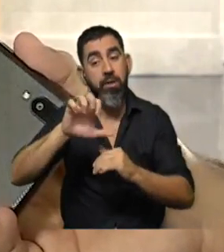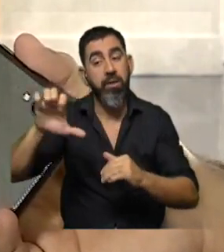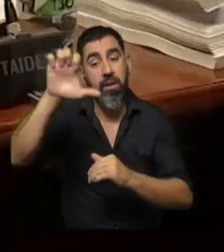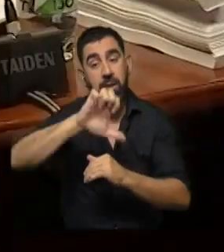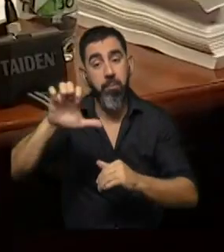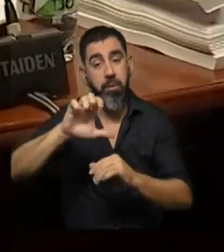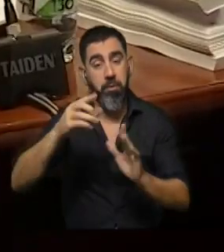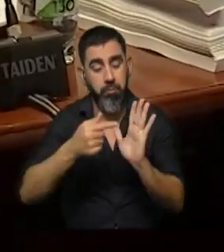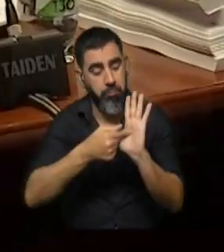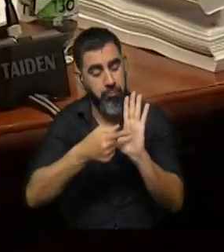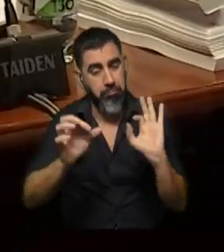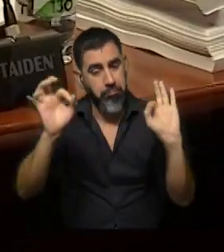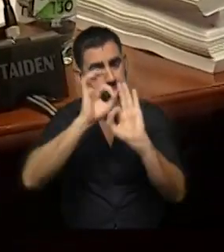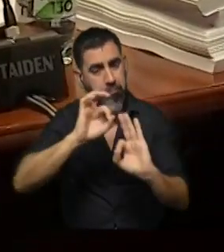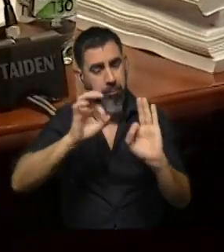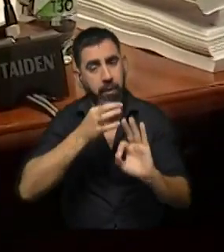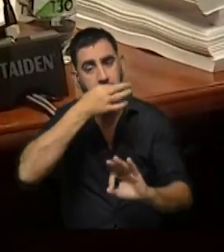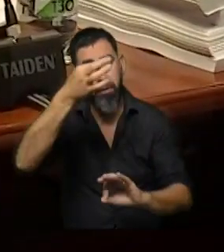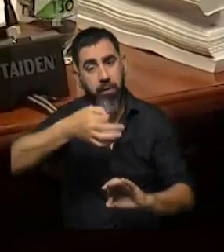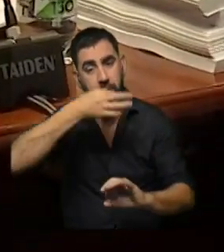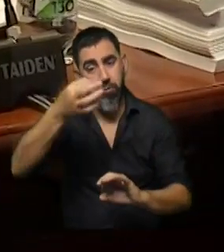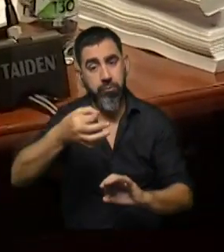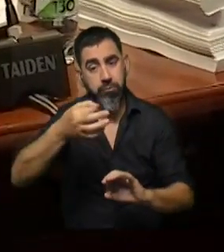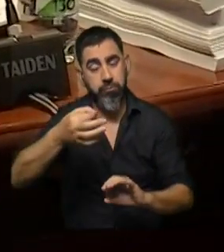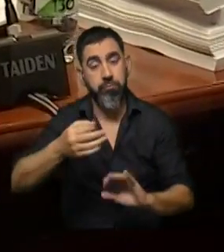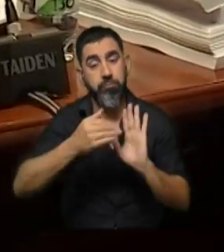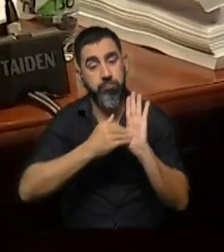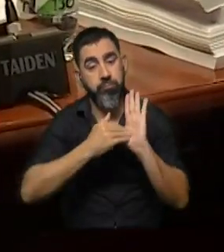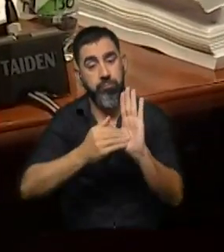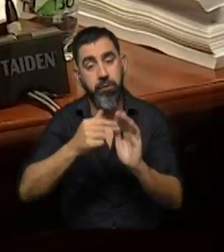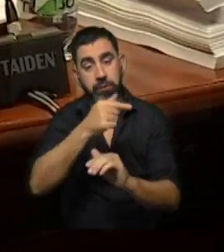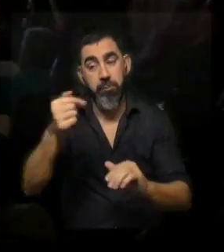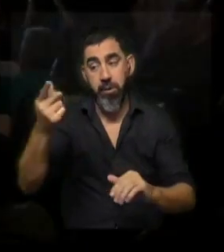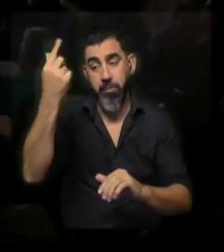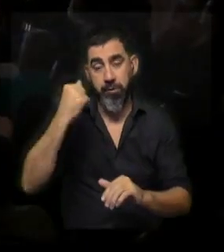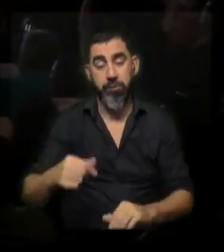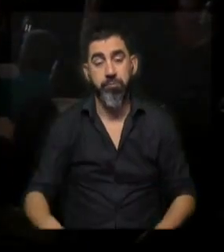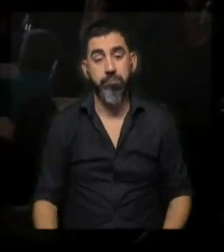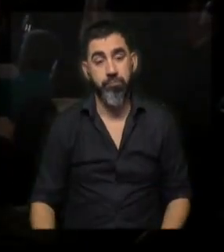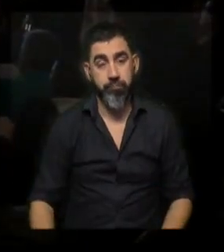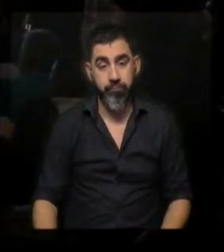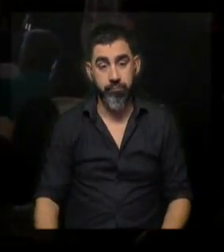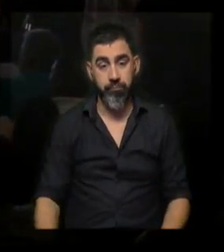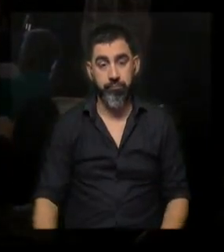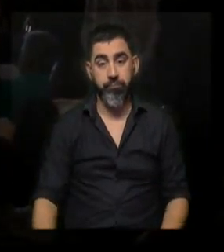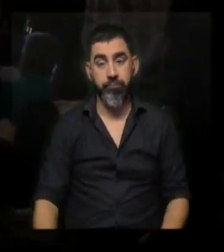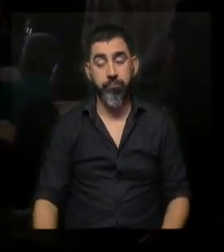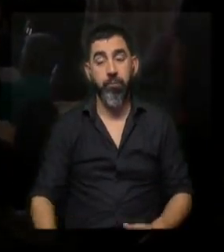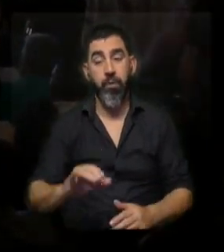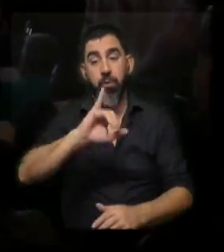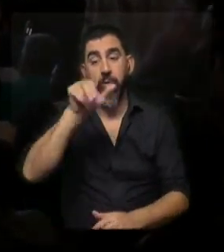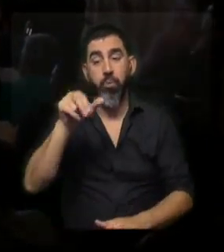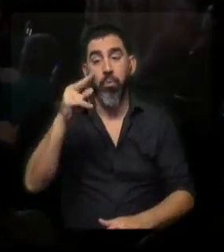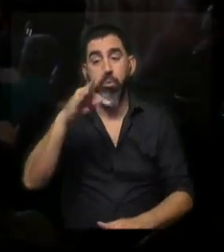empresas que no figuran en la declaración jurada las presenté la semana pasada la anterior Por lo cual bueno la